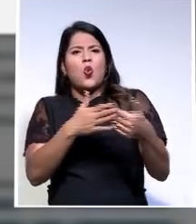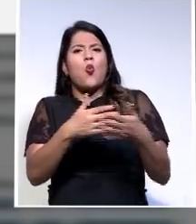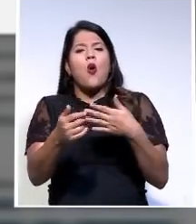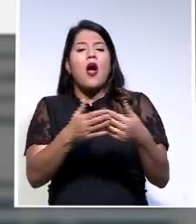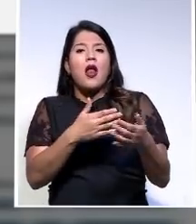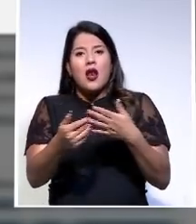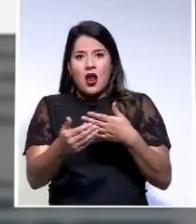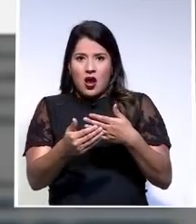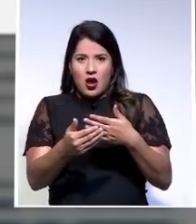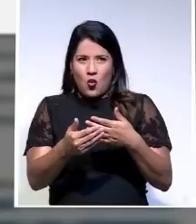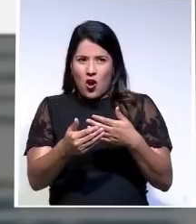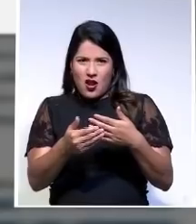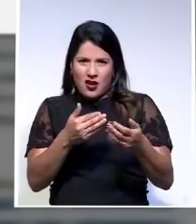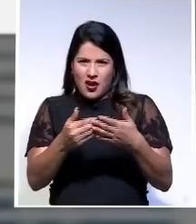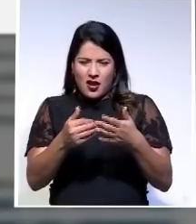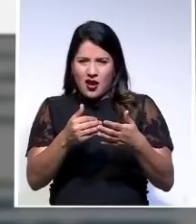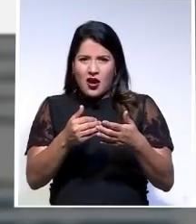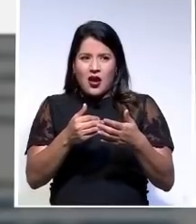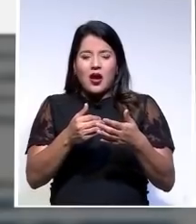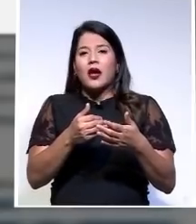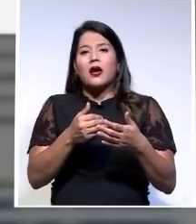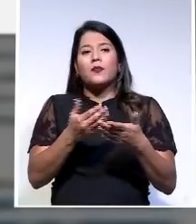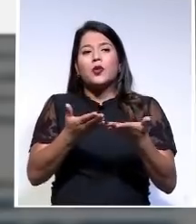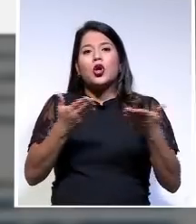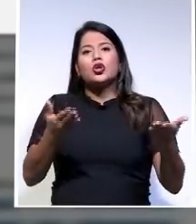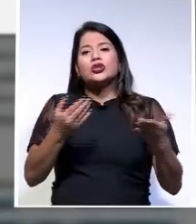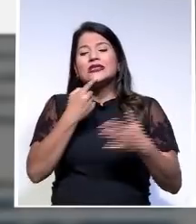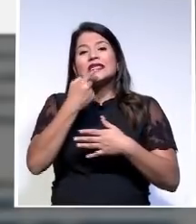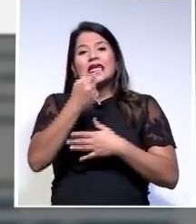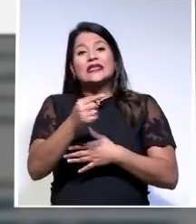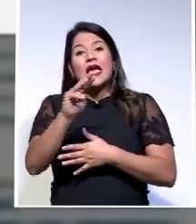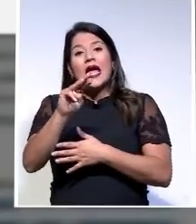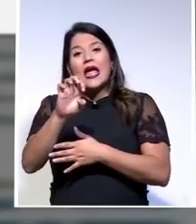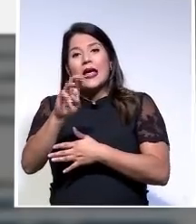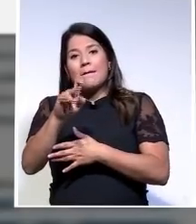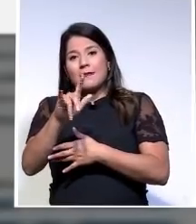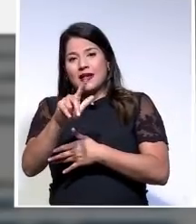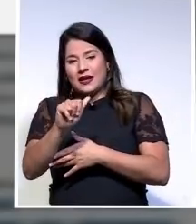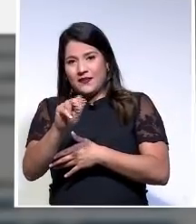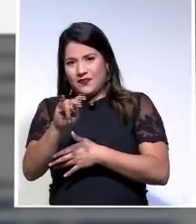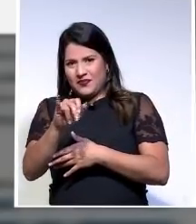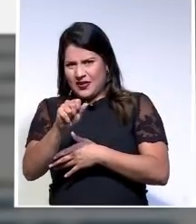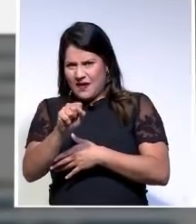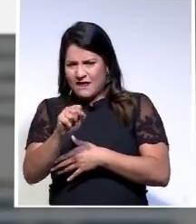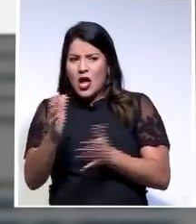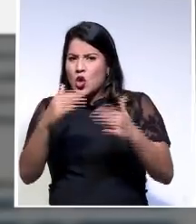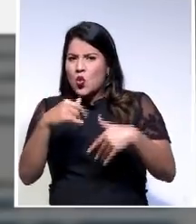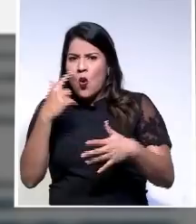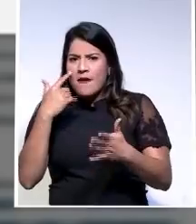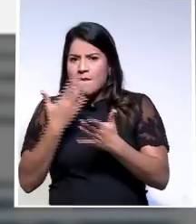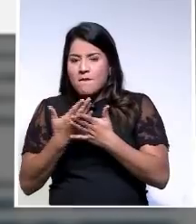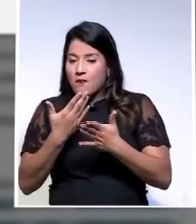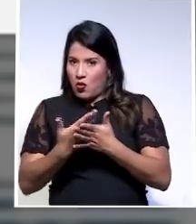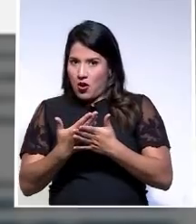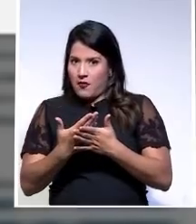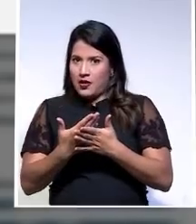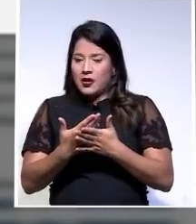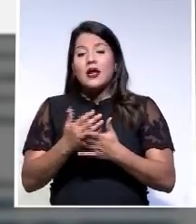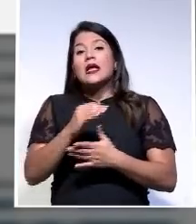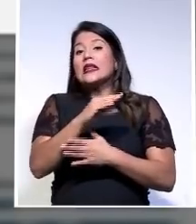de irrespeto hacia la independencia funcional del Ministerio Público, por cuanto no existe prueba que así lo acredite, mucho menos